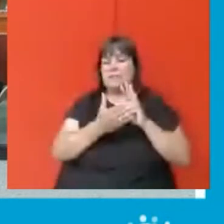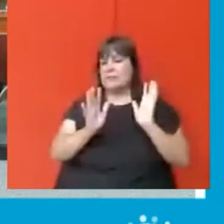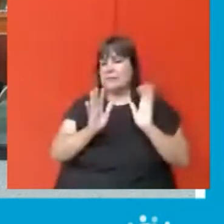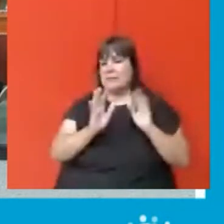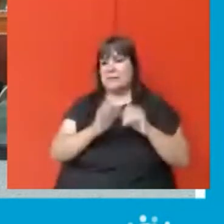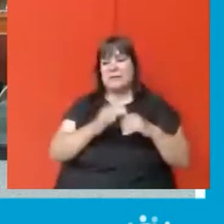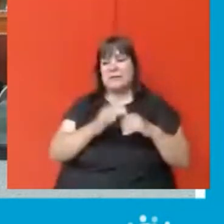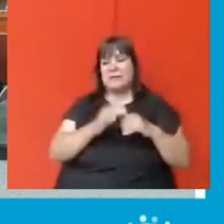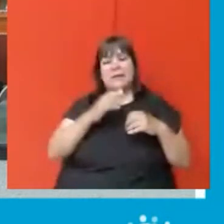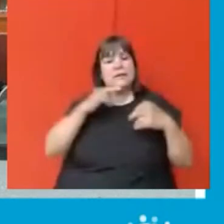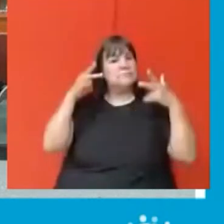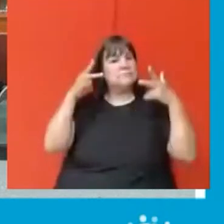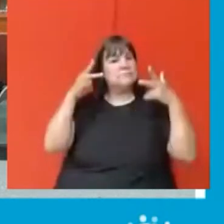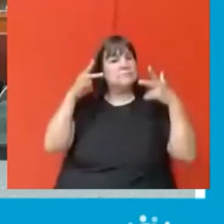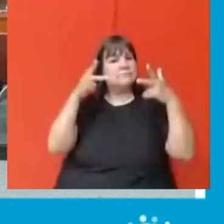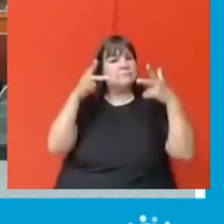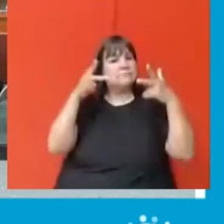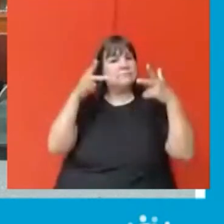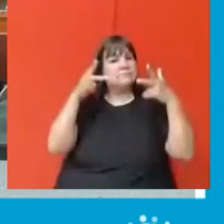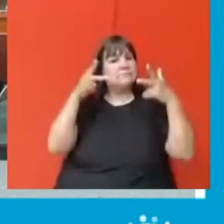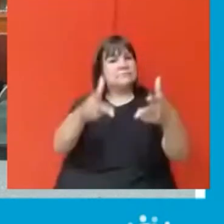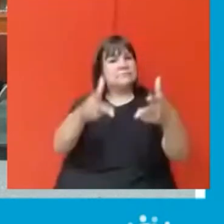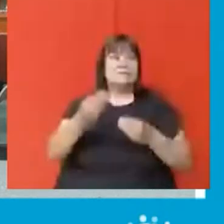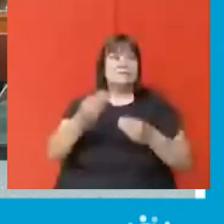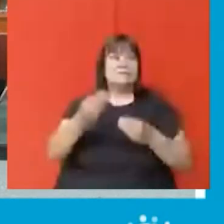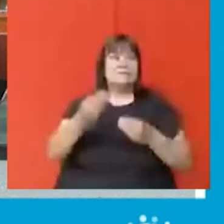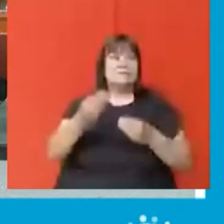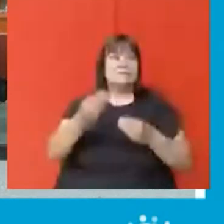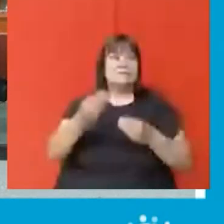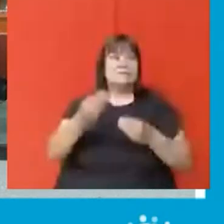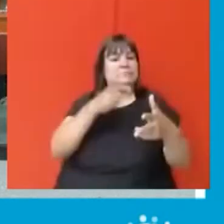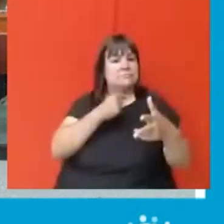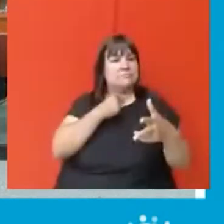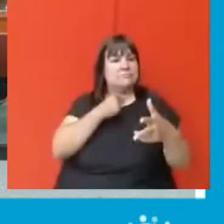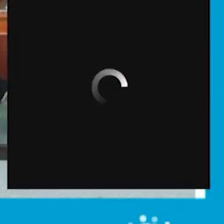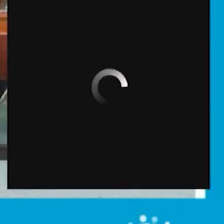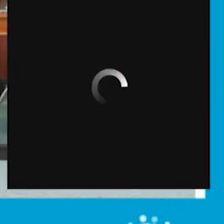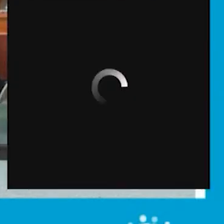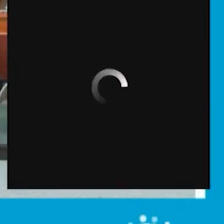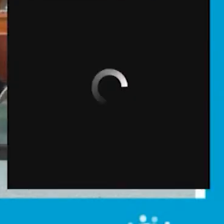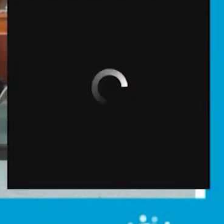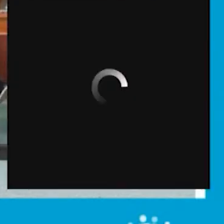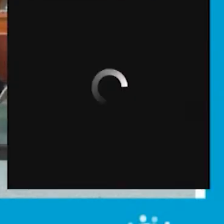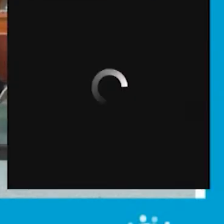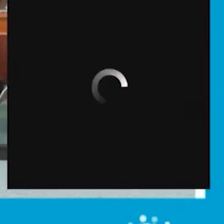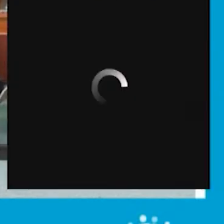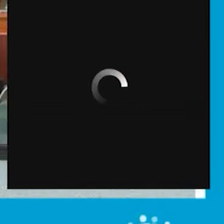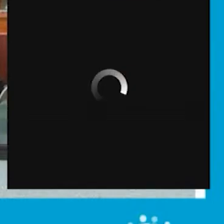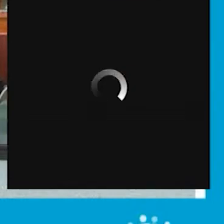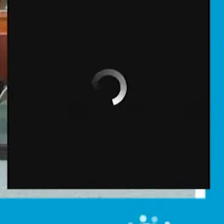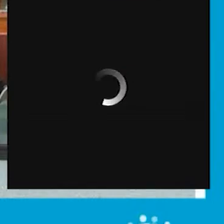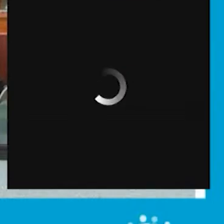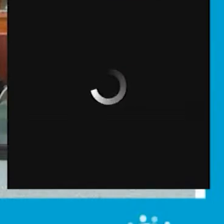dignidad. Si no hay dignidad, no hay tratamiento, no hay cuidado, no hay apoyo.